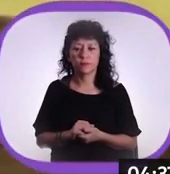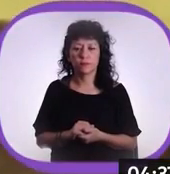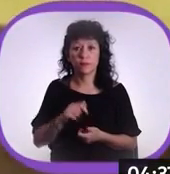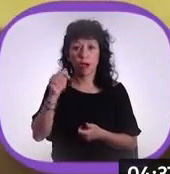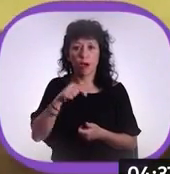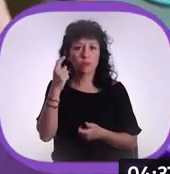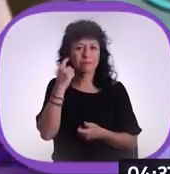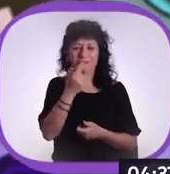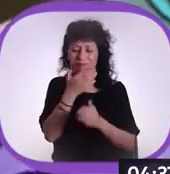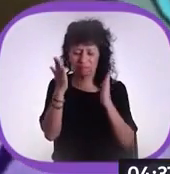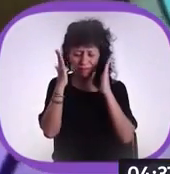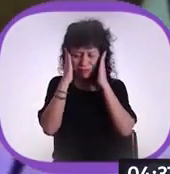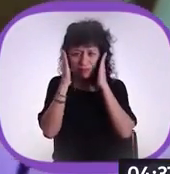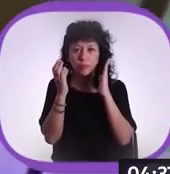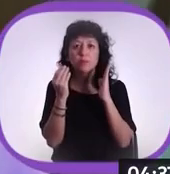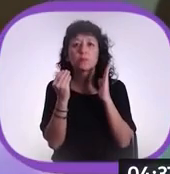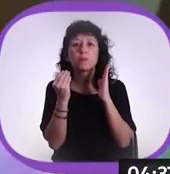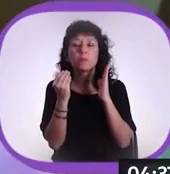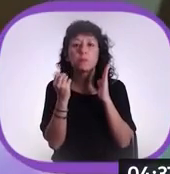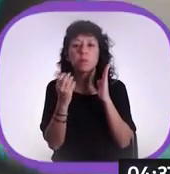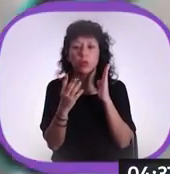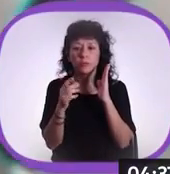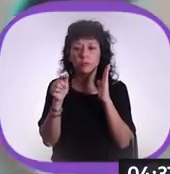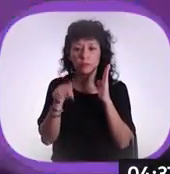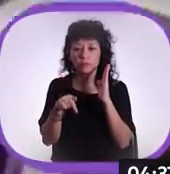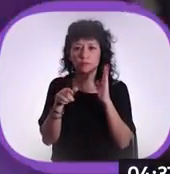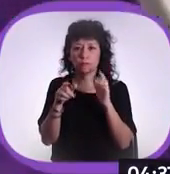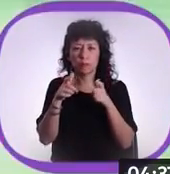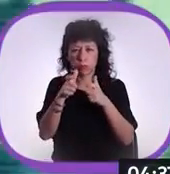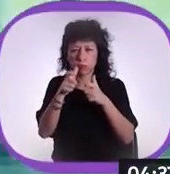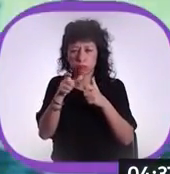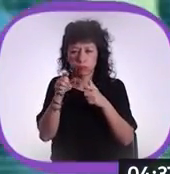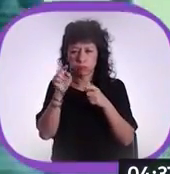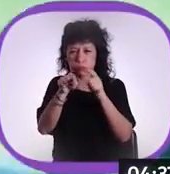¡Cúbranse los oídos! ¡Talaremos el árbol genealógico!